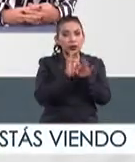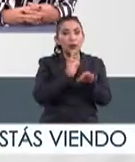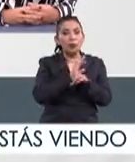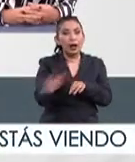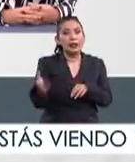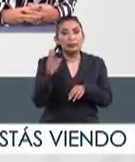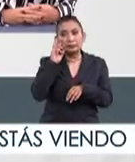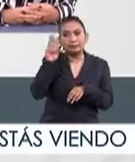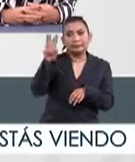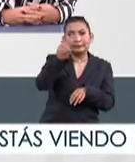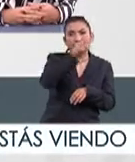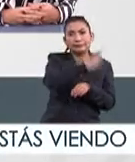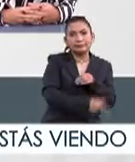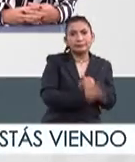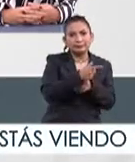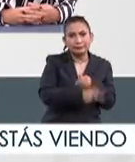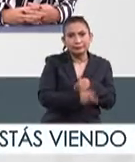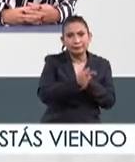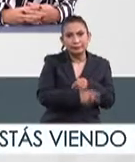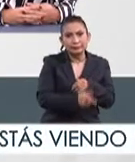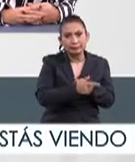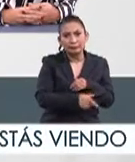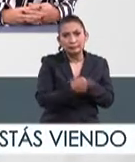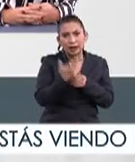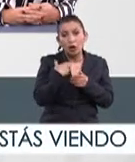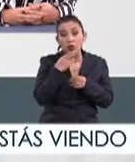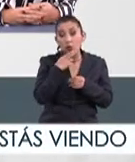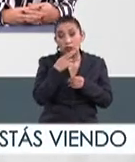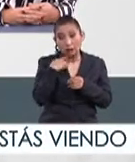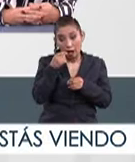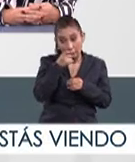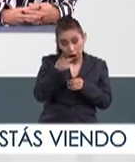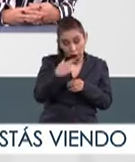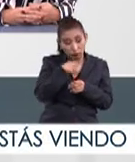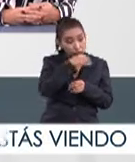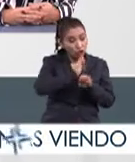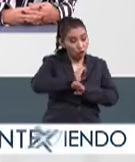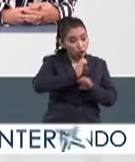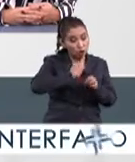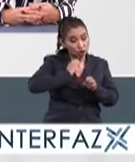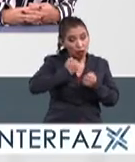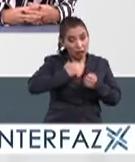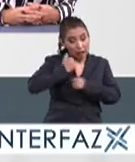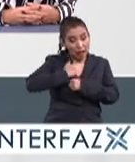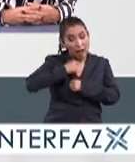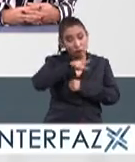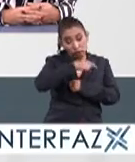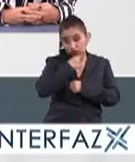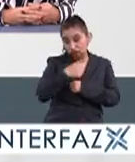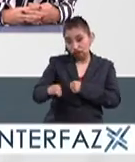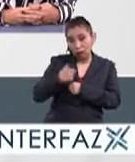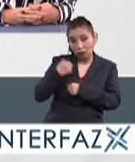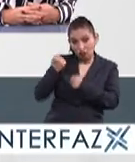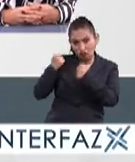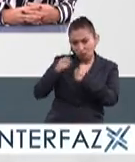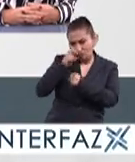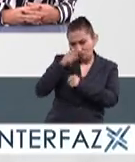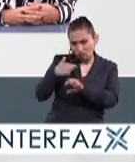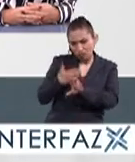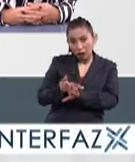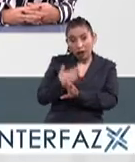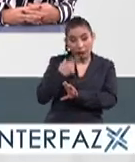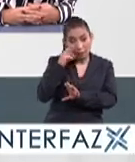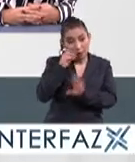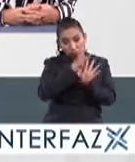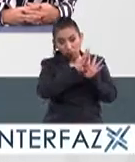estas amenazas que ha lanzado con utilizar la fuerza, ¿no? Bueno, ya ha habido una movilización importantísima de